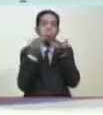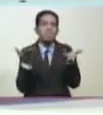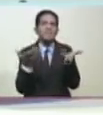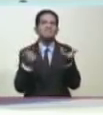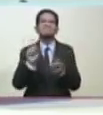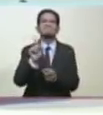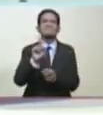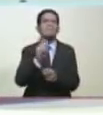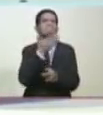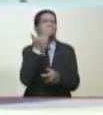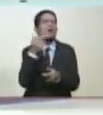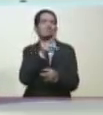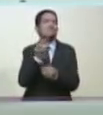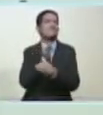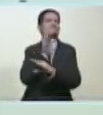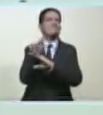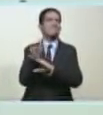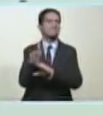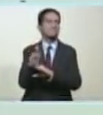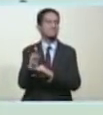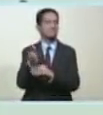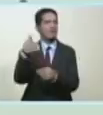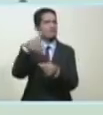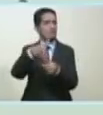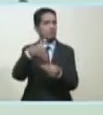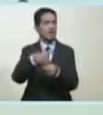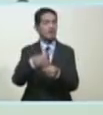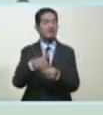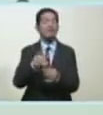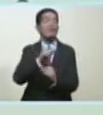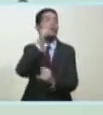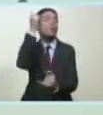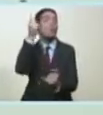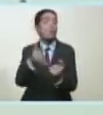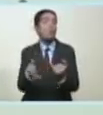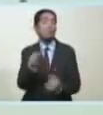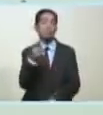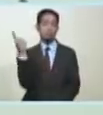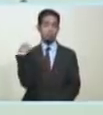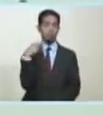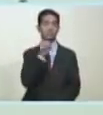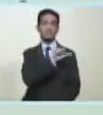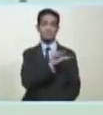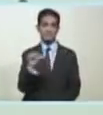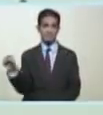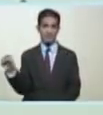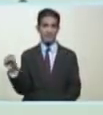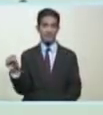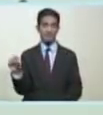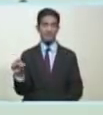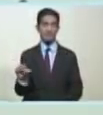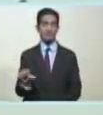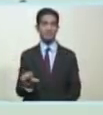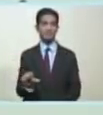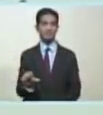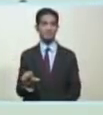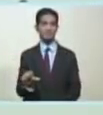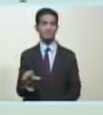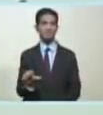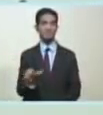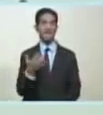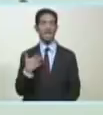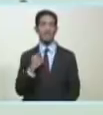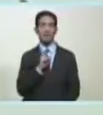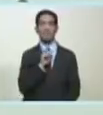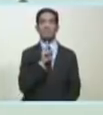presidencial. Cada intervención de la última semana del candidato Henry Falcón, cada intervención de la